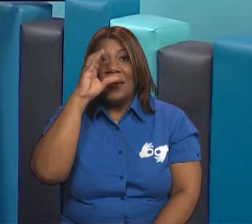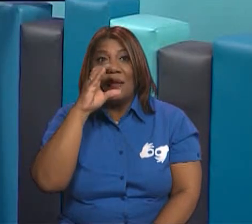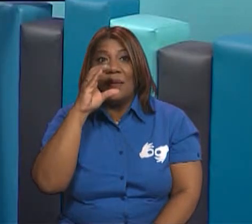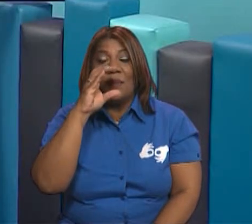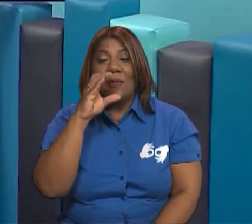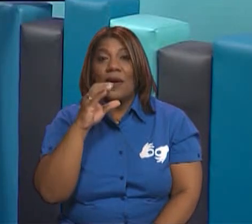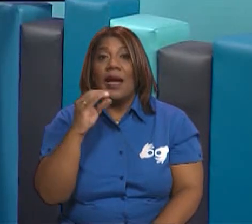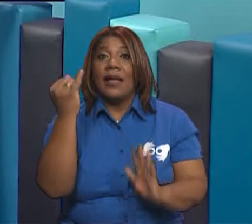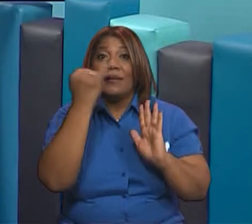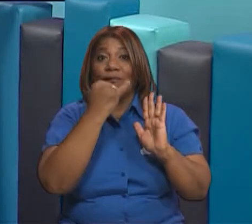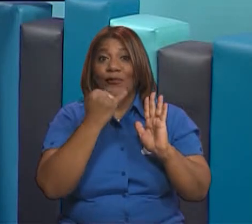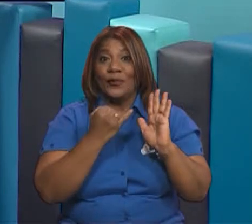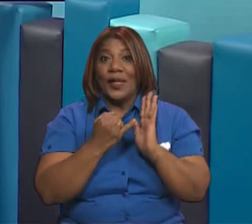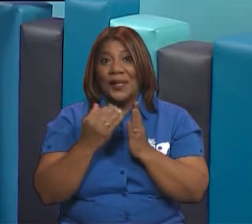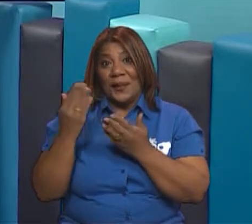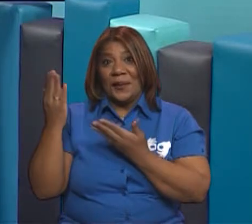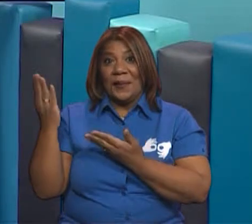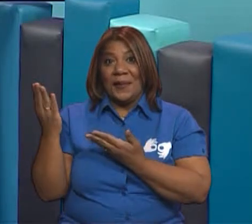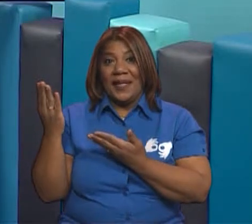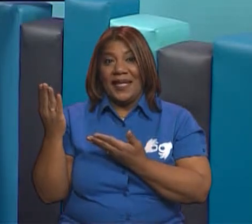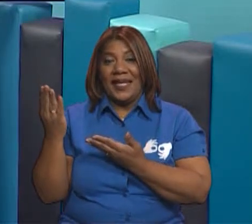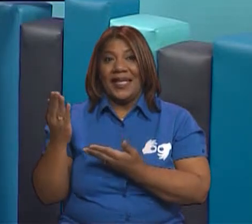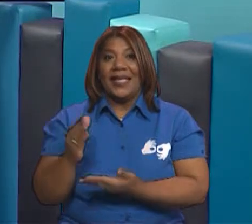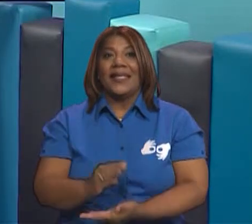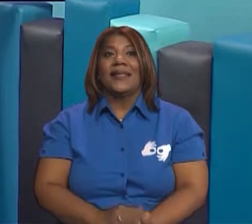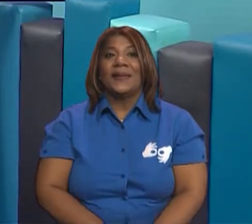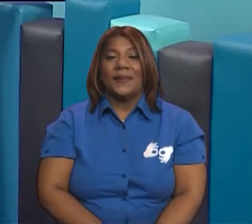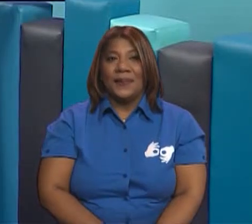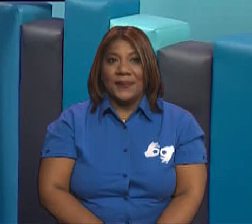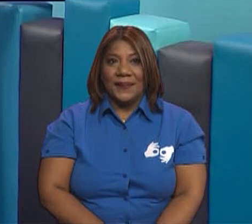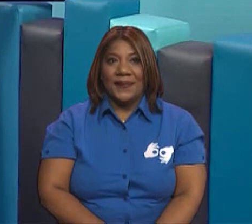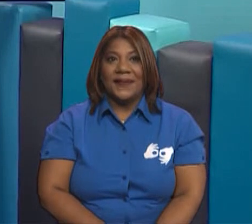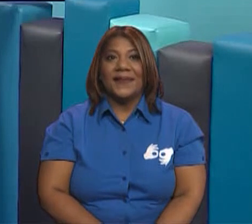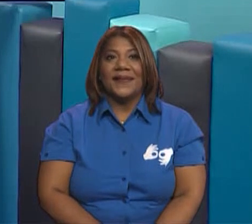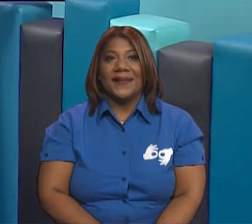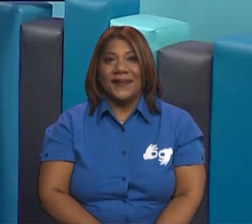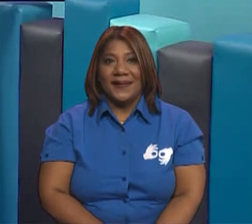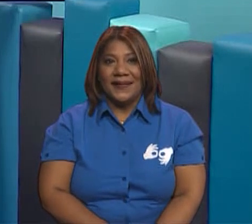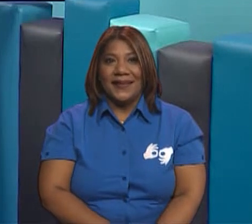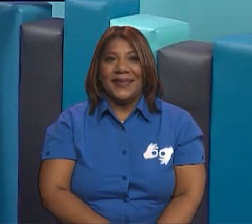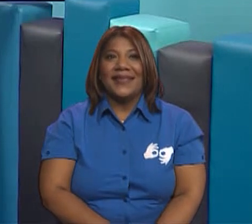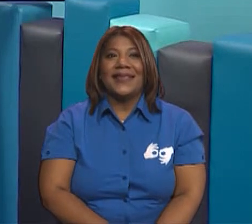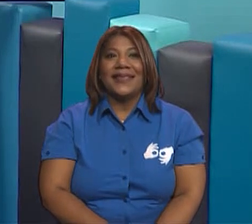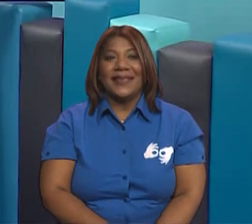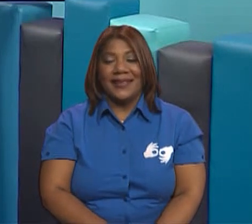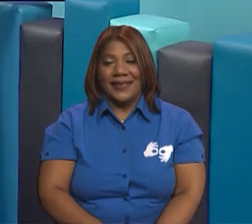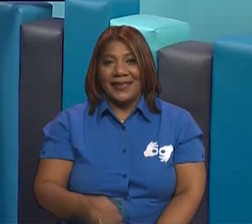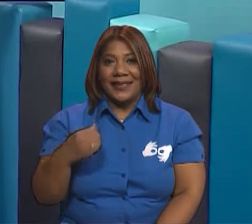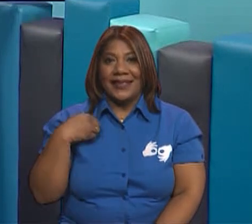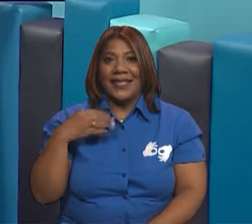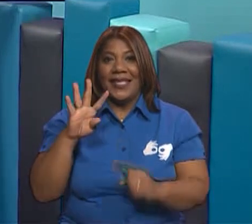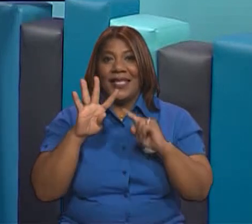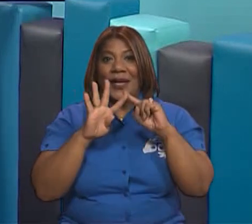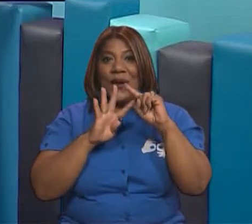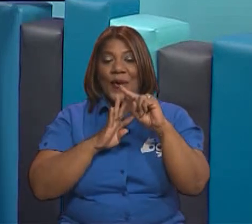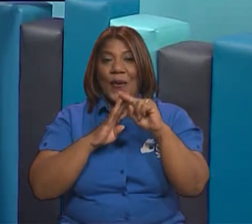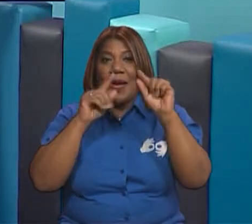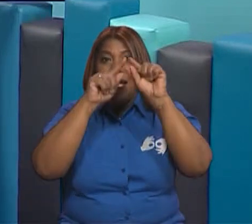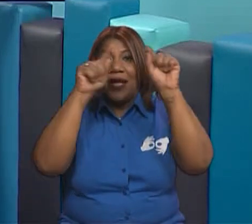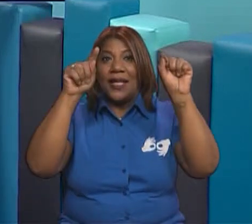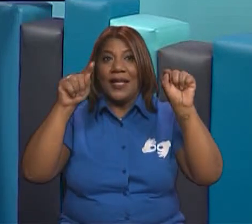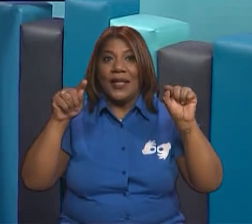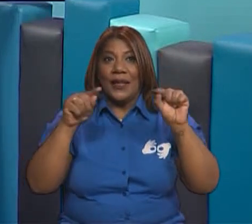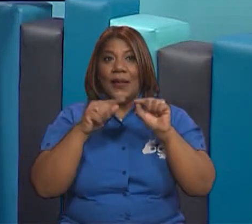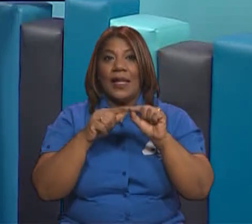de figuras geométricas que encontramos a continuación, o de figuras que encontramos, porque son variadas, tienen cuatro lados y